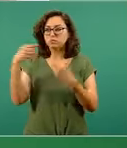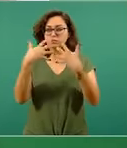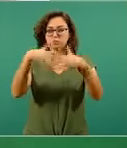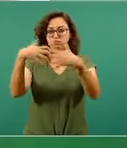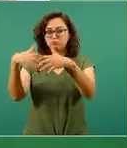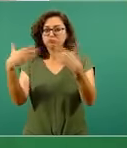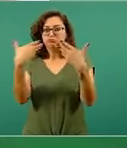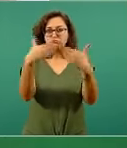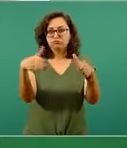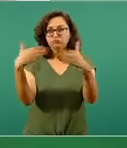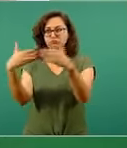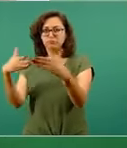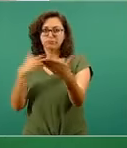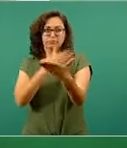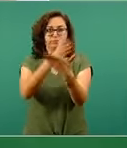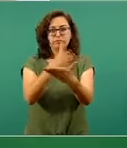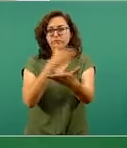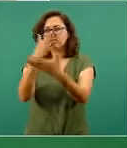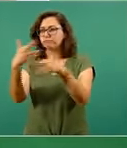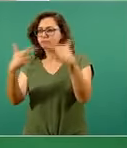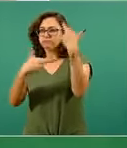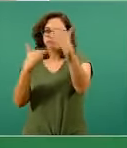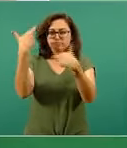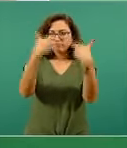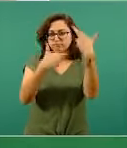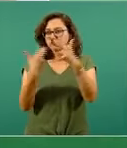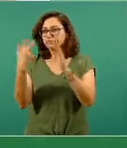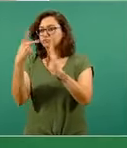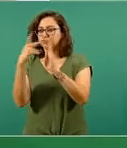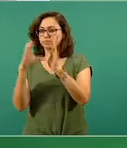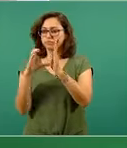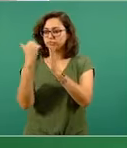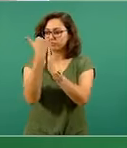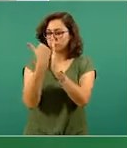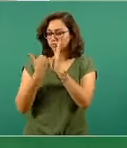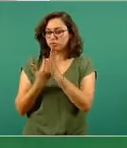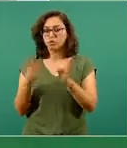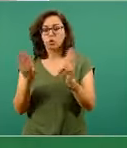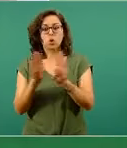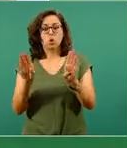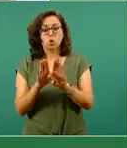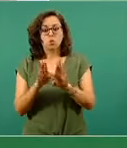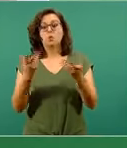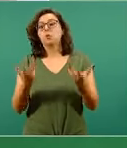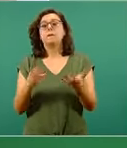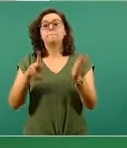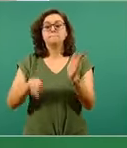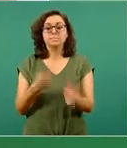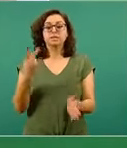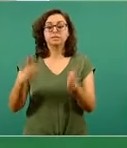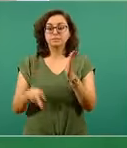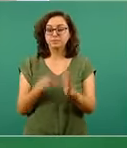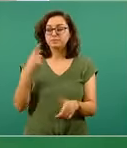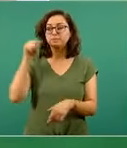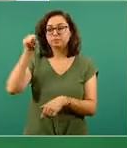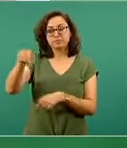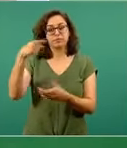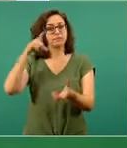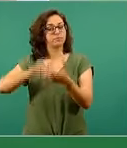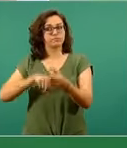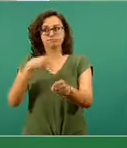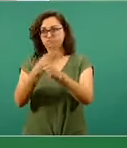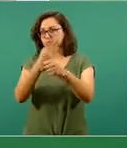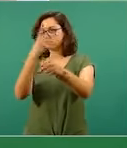verificación. Revisar inicialmente sus protocolos, hubo modificaciones a la infraestructura local de las plantas,